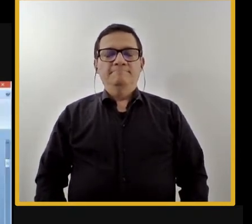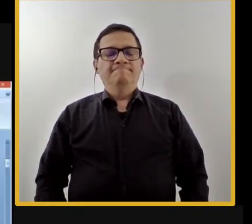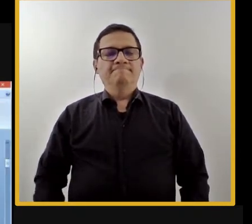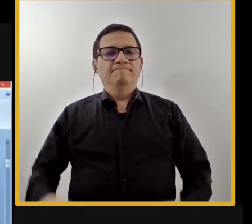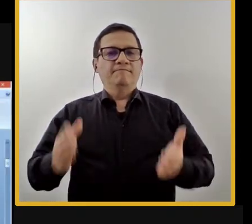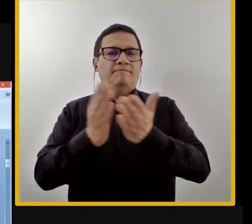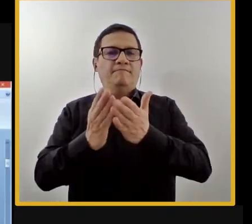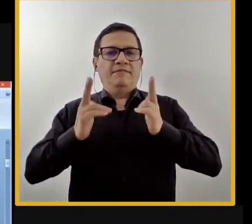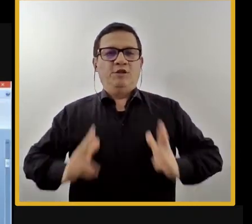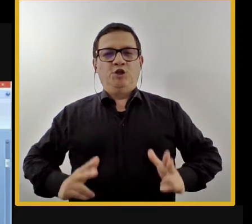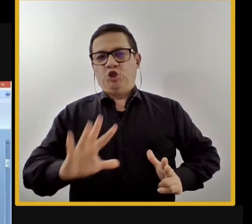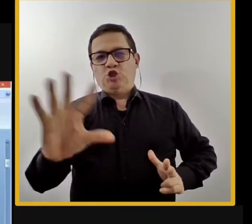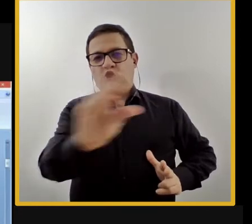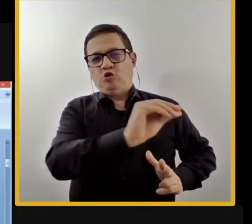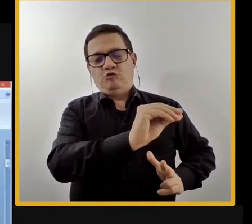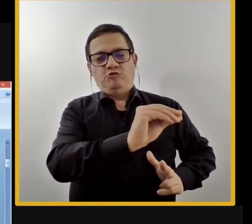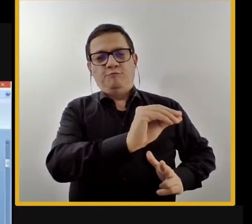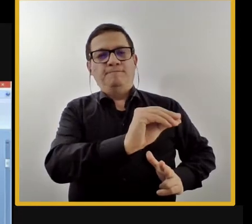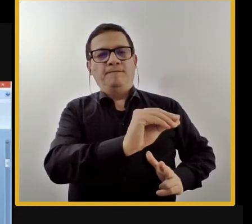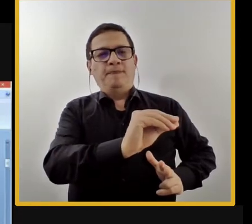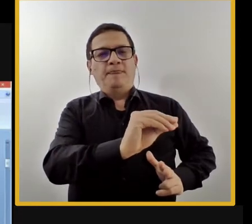Estimados estudiantes